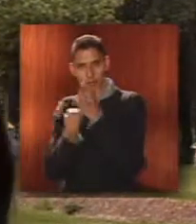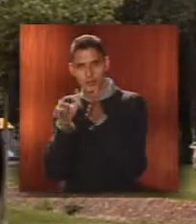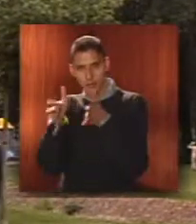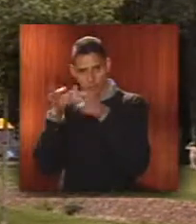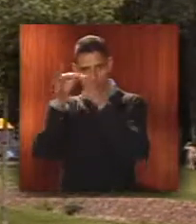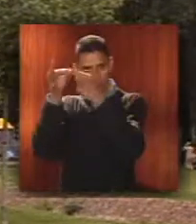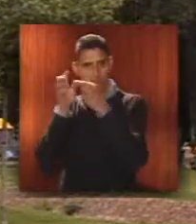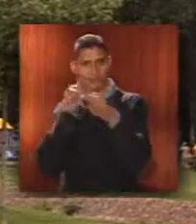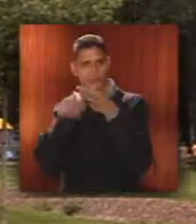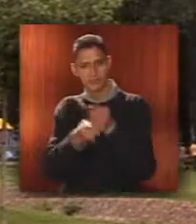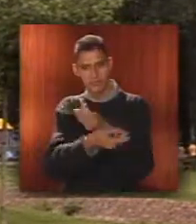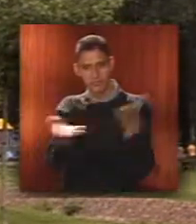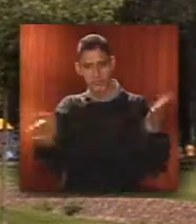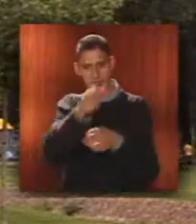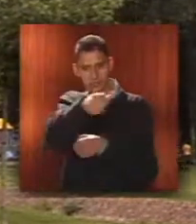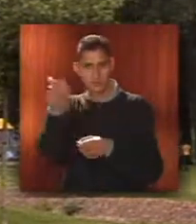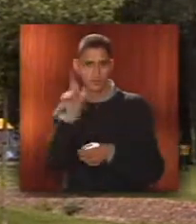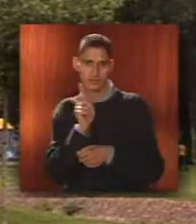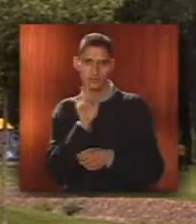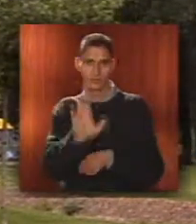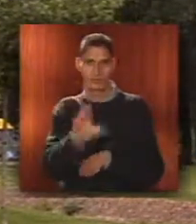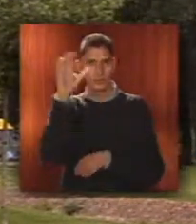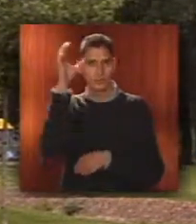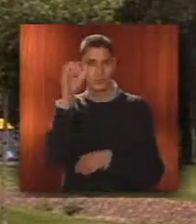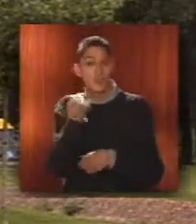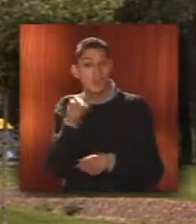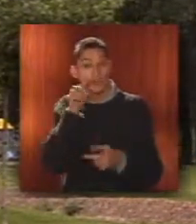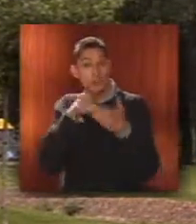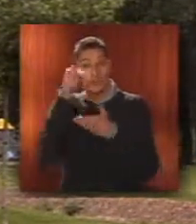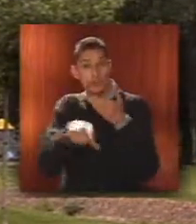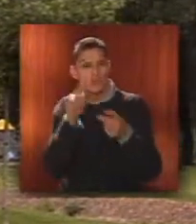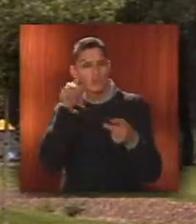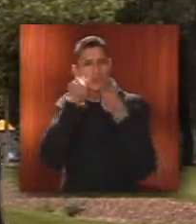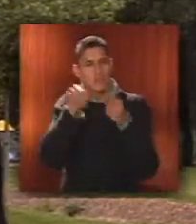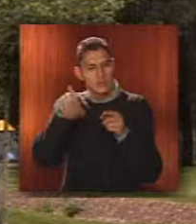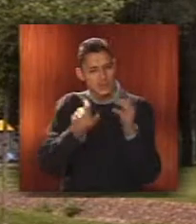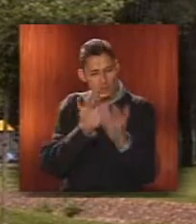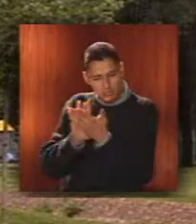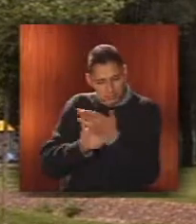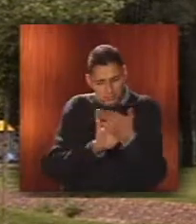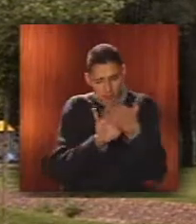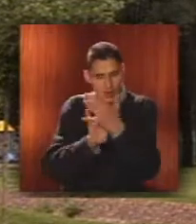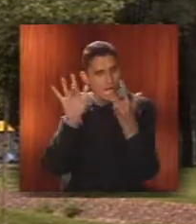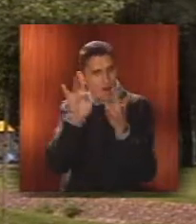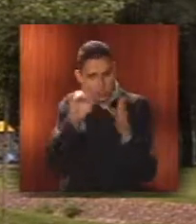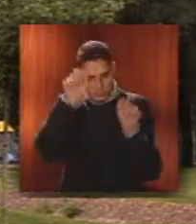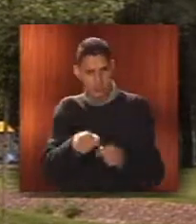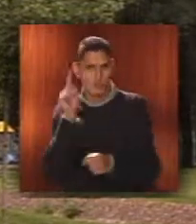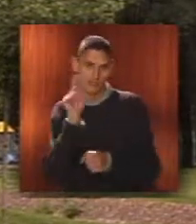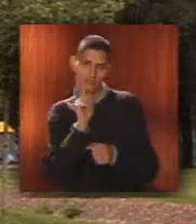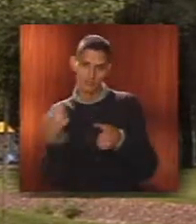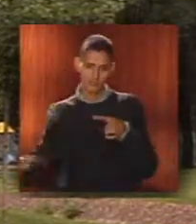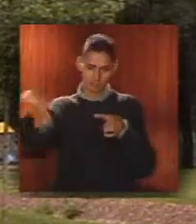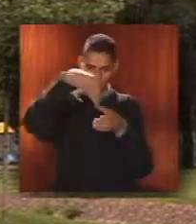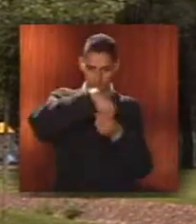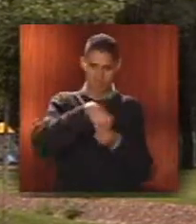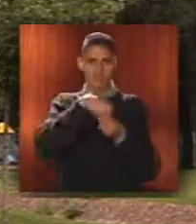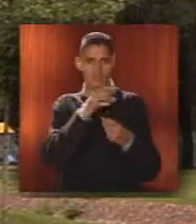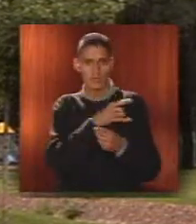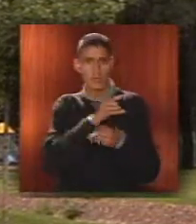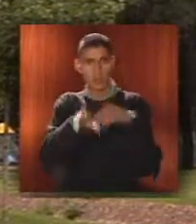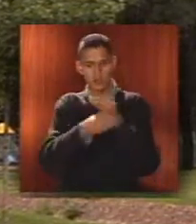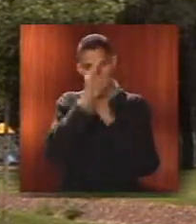de educación especial para la población sorda colombiana, que busca crear las condiciones necesarias para su inclusión en la vida